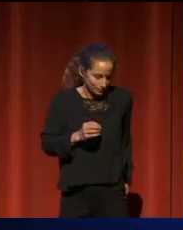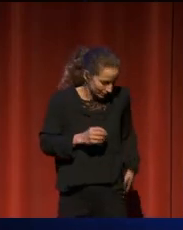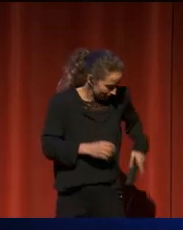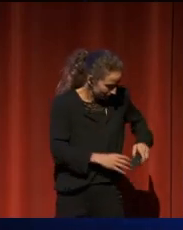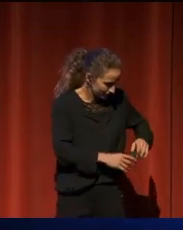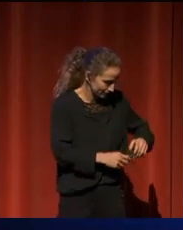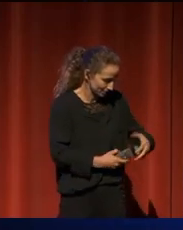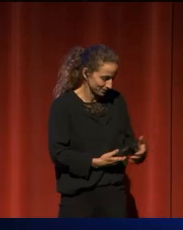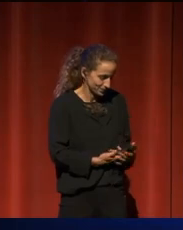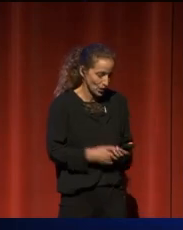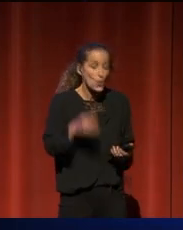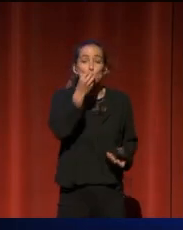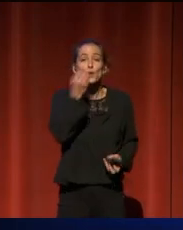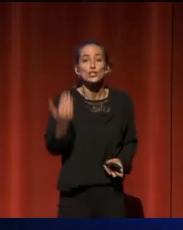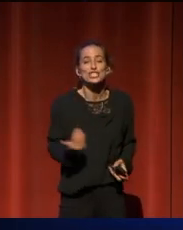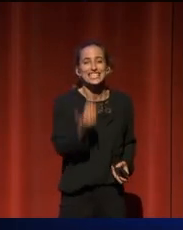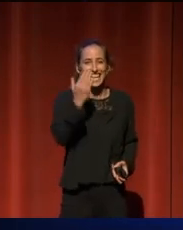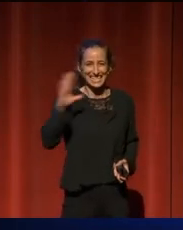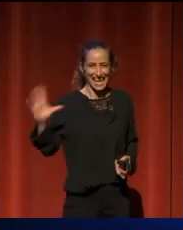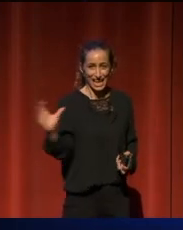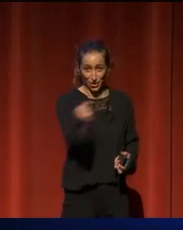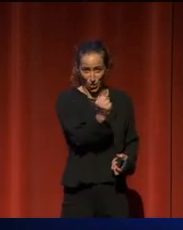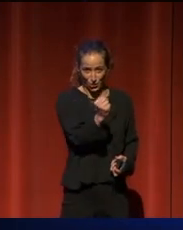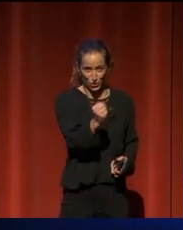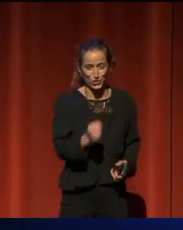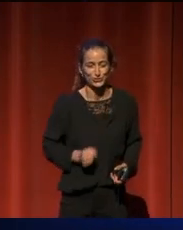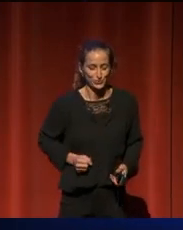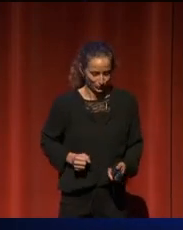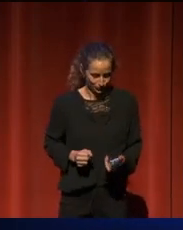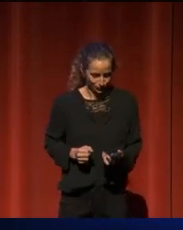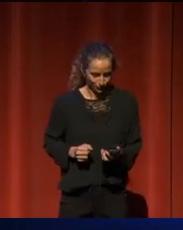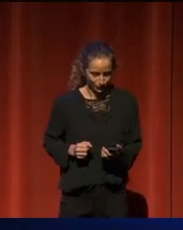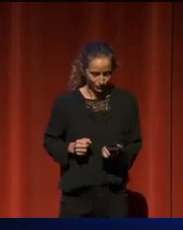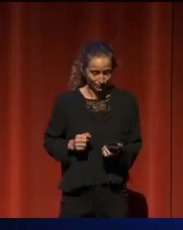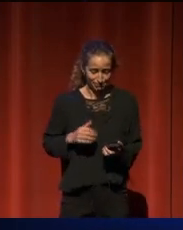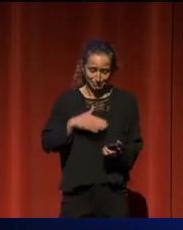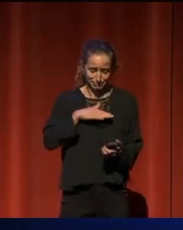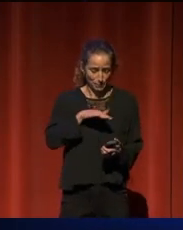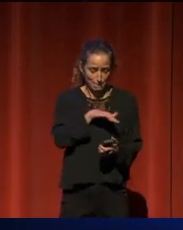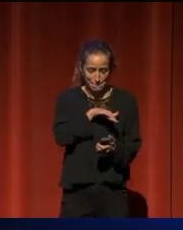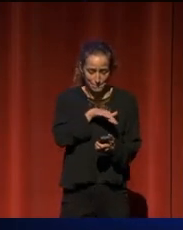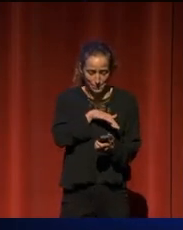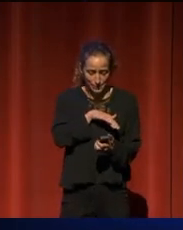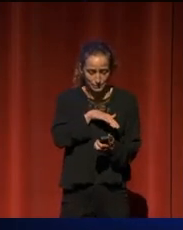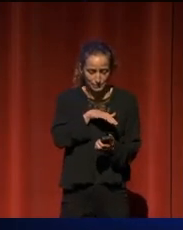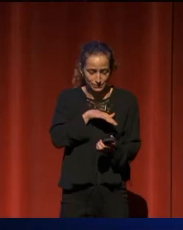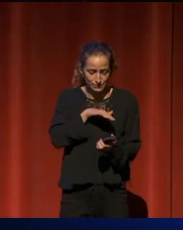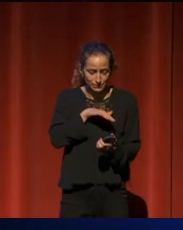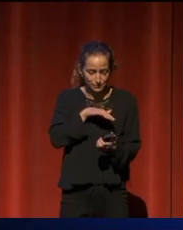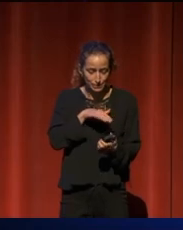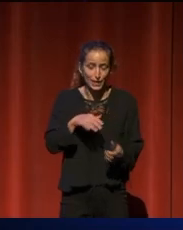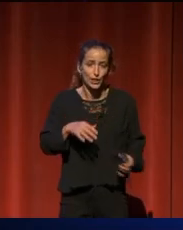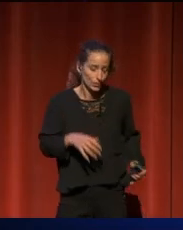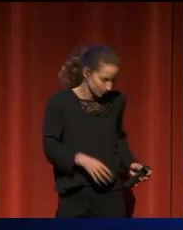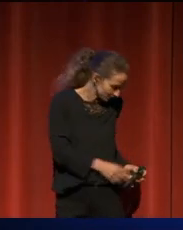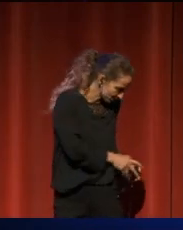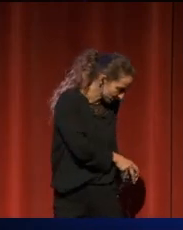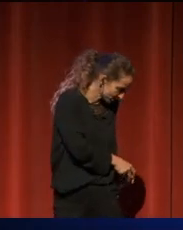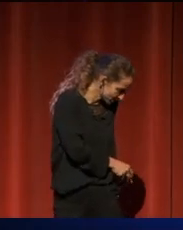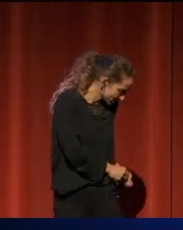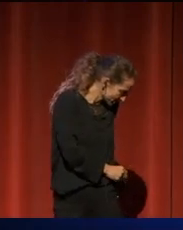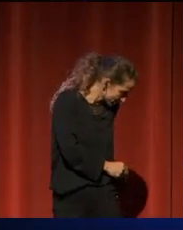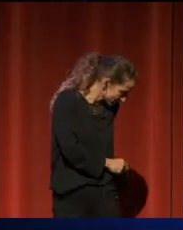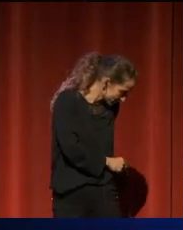muy bien Buenos días a todos lo siento voy a tener que continuar